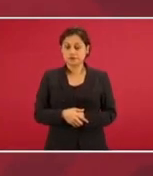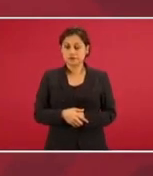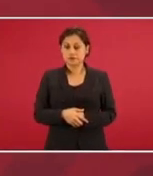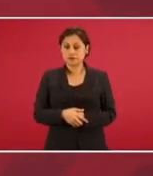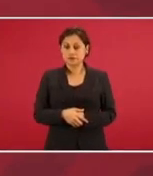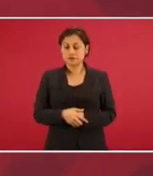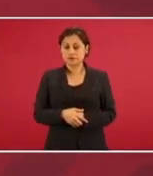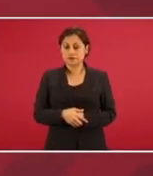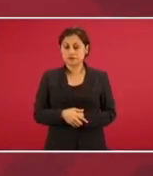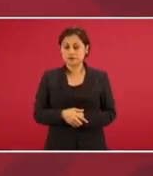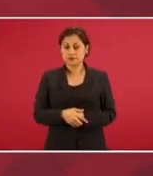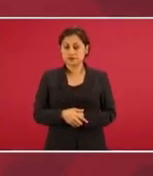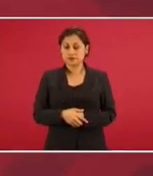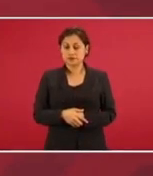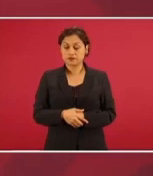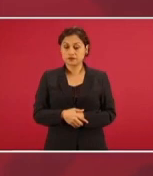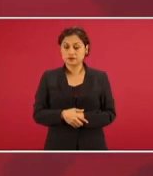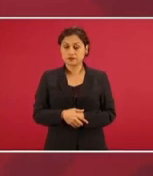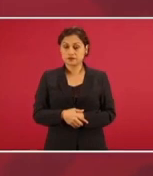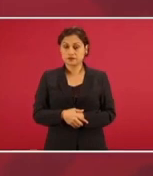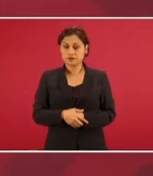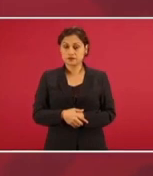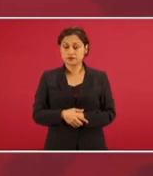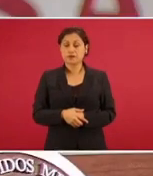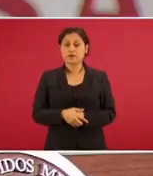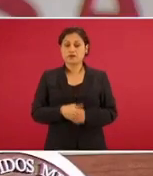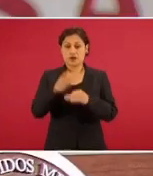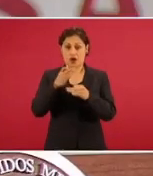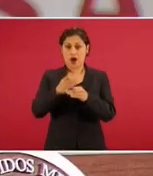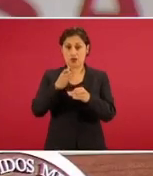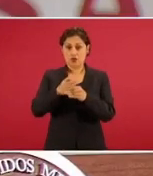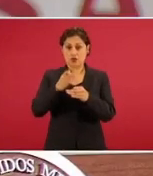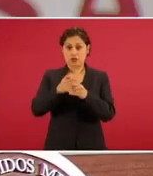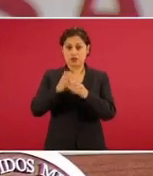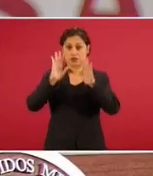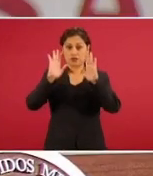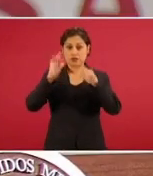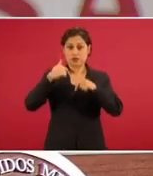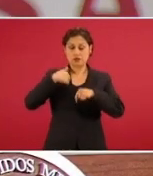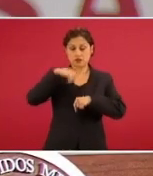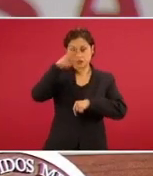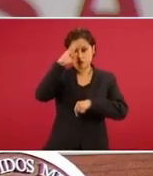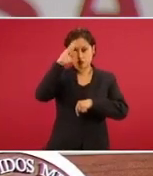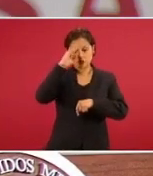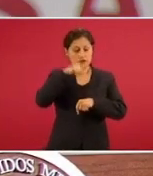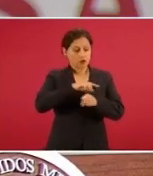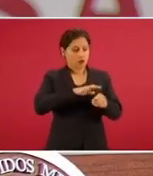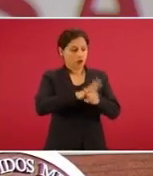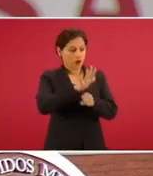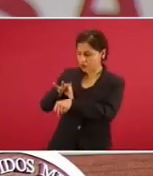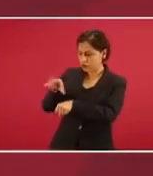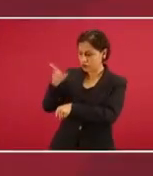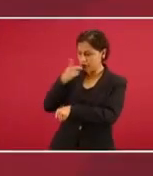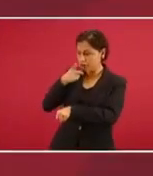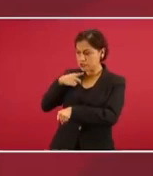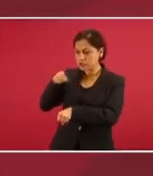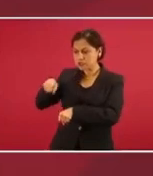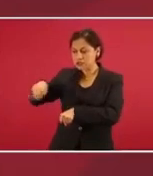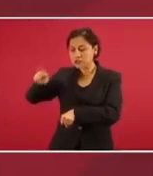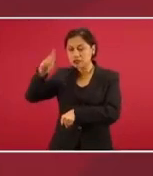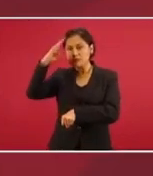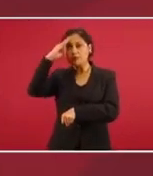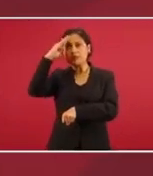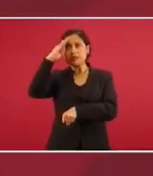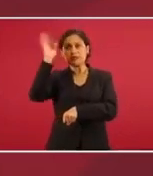están recomendando los médicos lo que prevén los médicos de